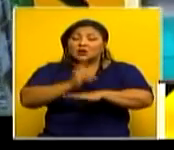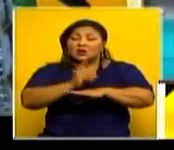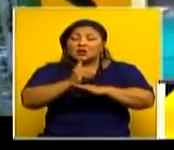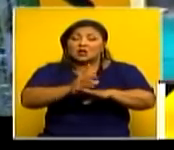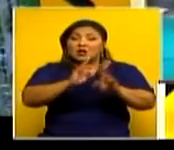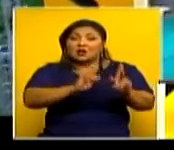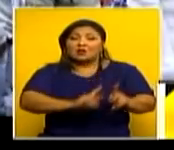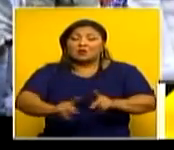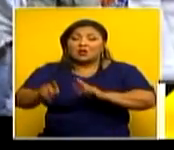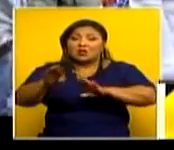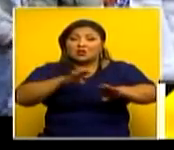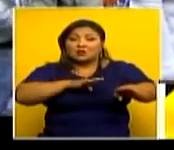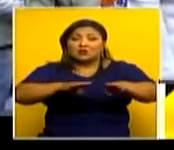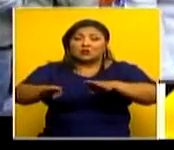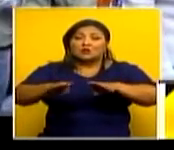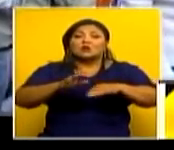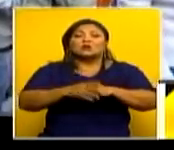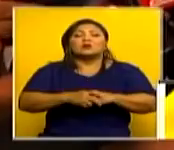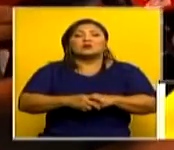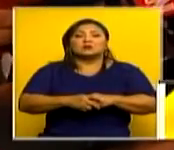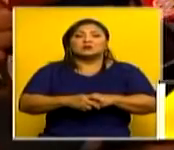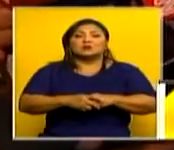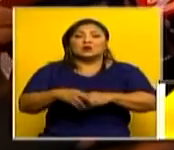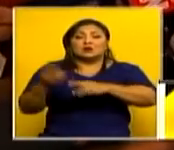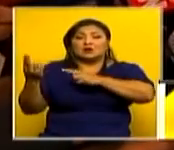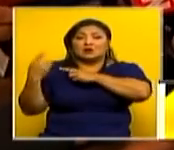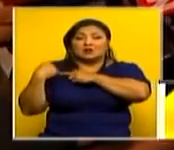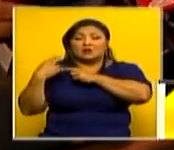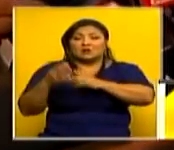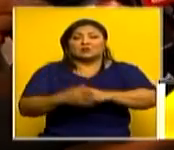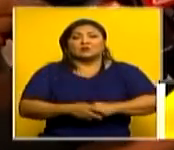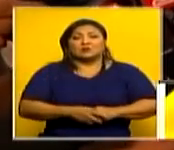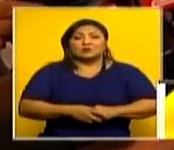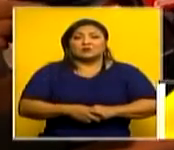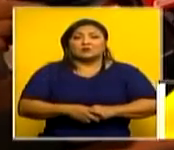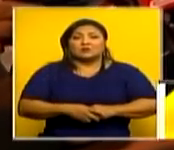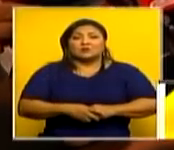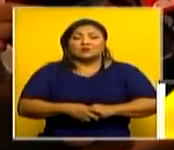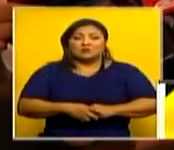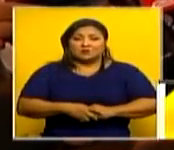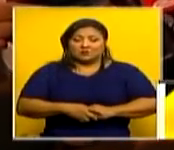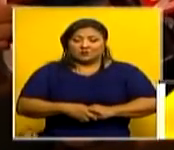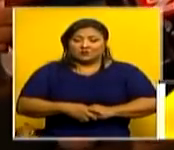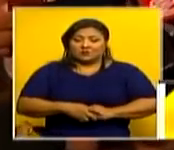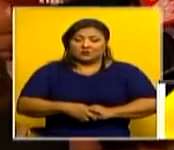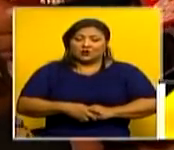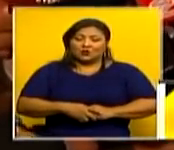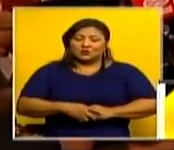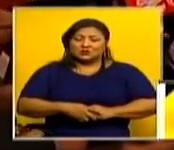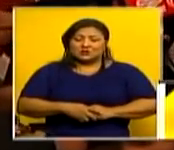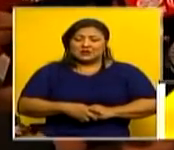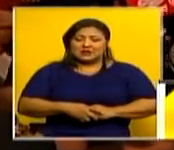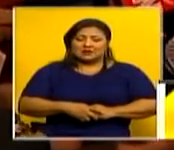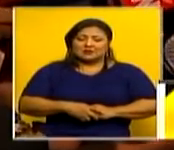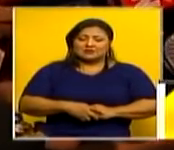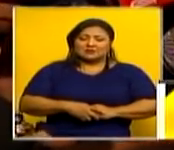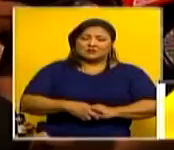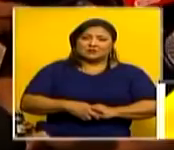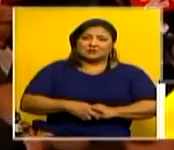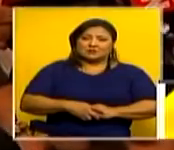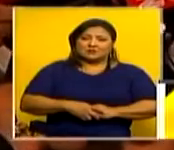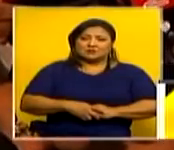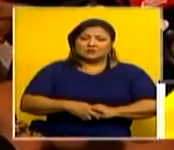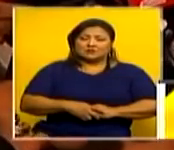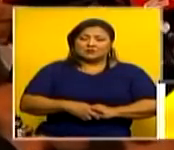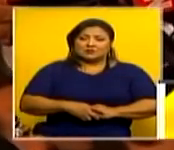contingencia en coordinación con los ministerios a cargo. No puede el Estado volver a exigir este requisito al pasaporte porque la jueza acaba de decir